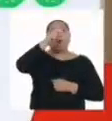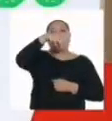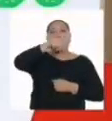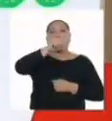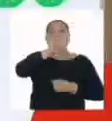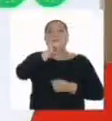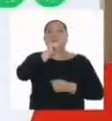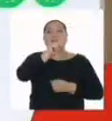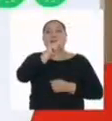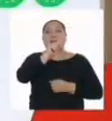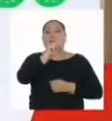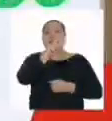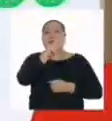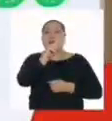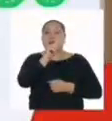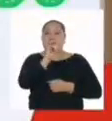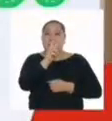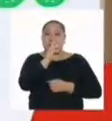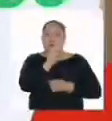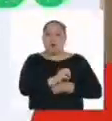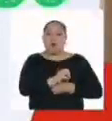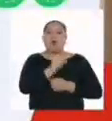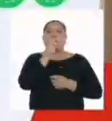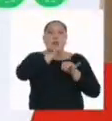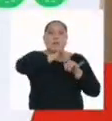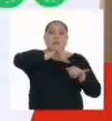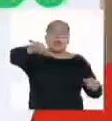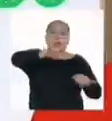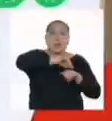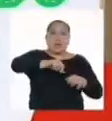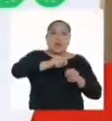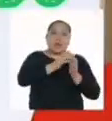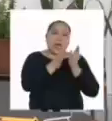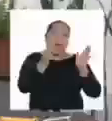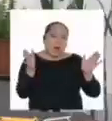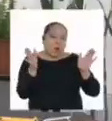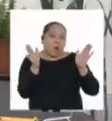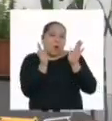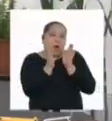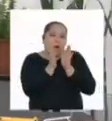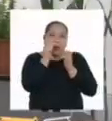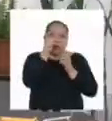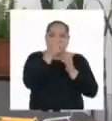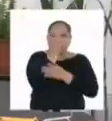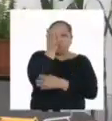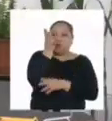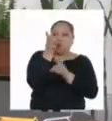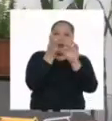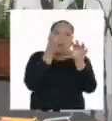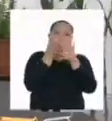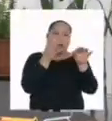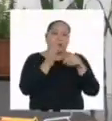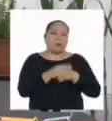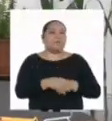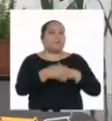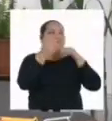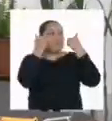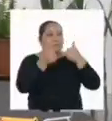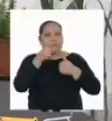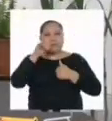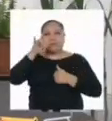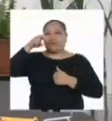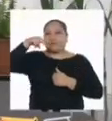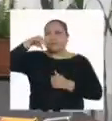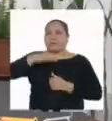de datos que podemos medir, como el largo o el ancho de cada una de las hojas en la planta. Exacto, muy bien, Yanira. Ahora